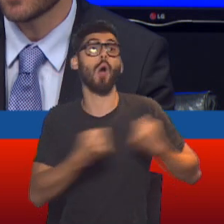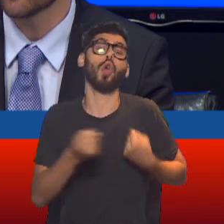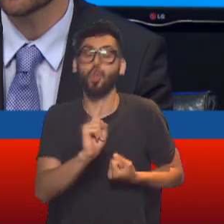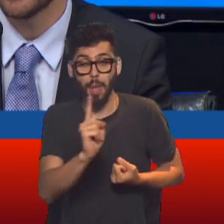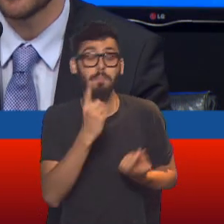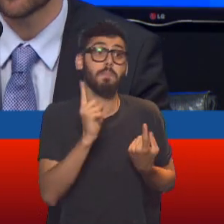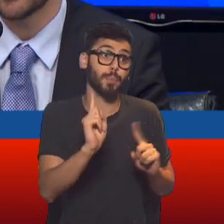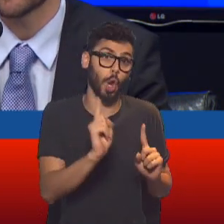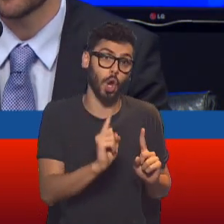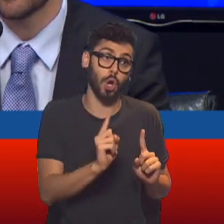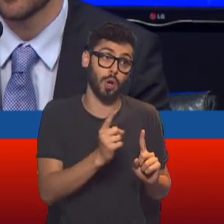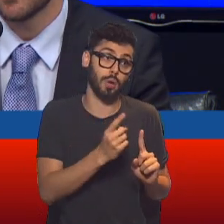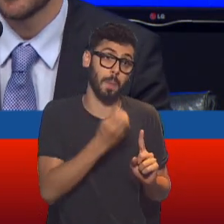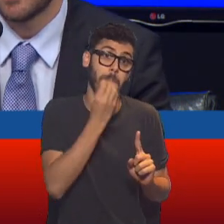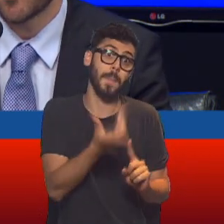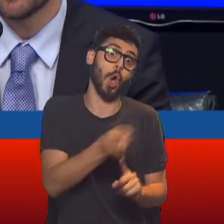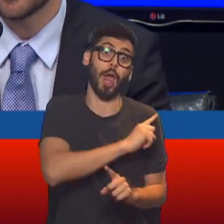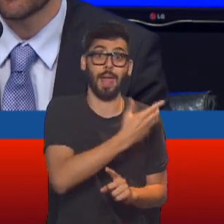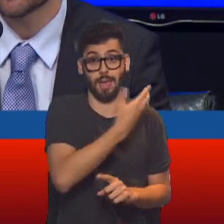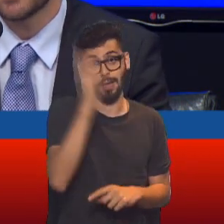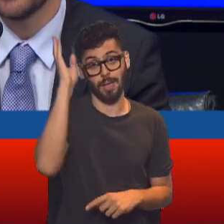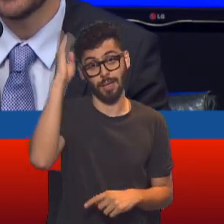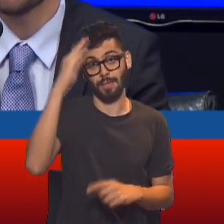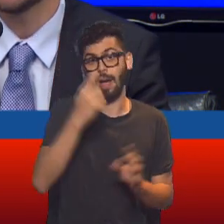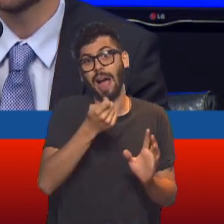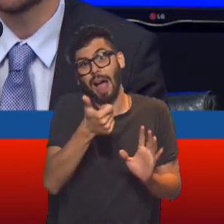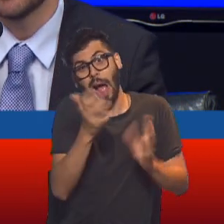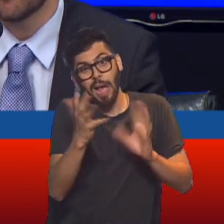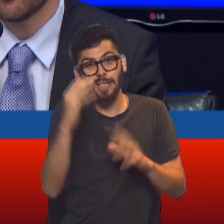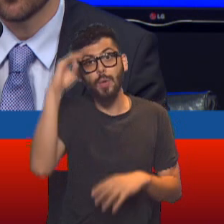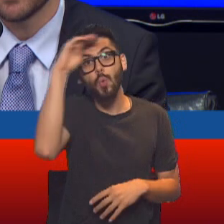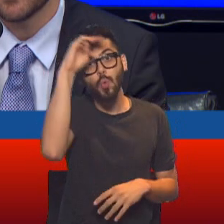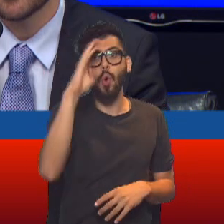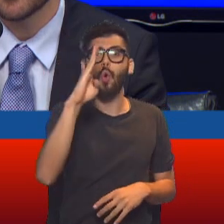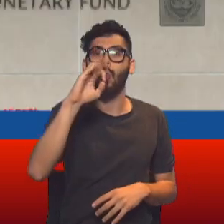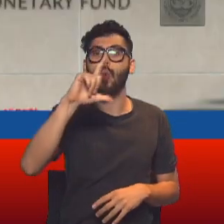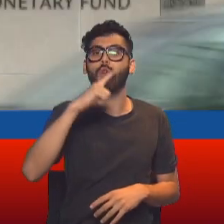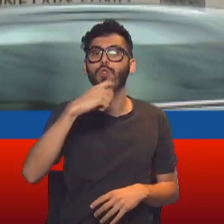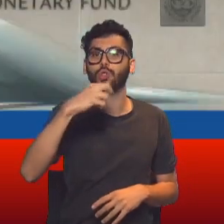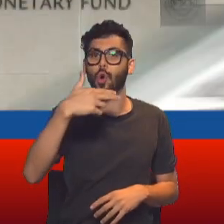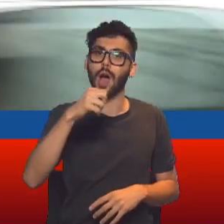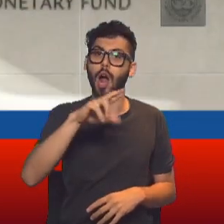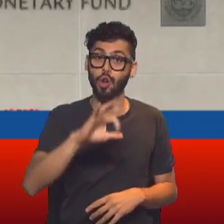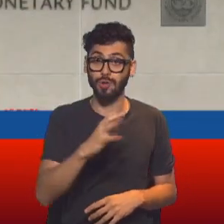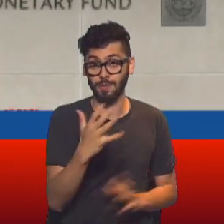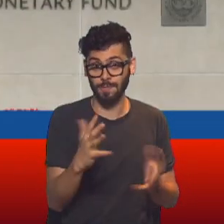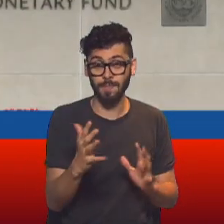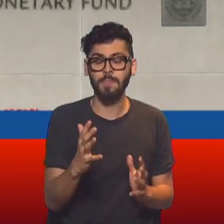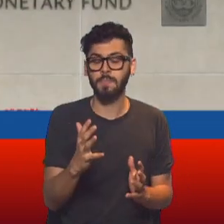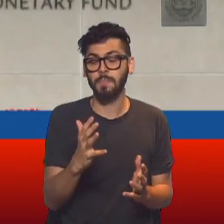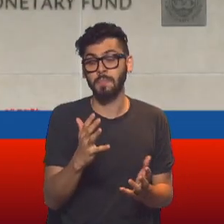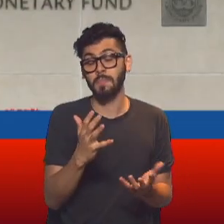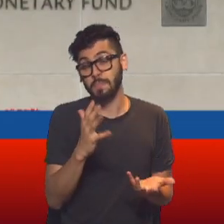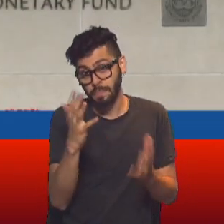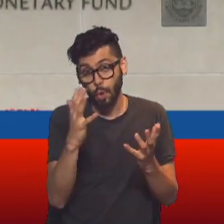si se quiere, un Que el poco más anterior. cercano que el Sí, anterior, sí, que era sí. casi bolsonarista, ¿no? De hecho, esto un poco más allá, pero